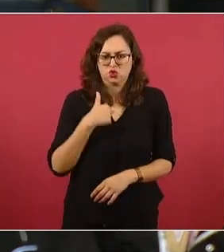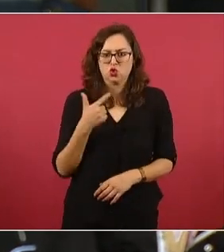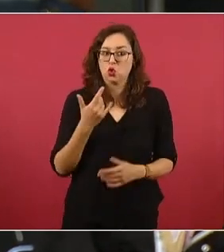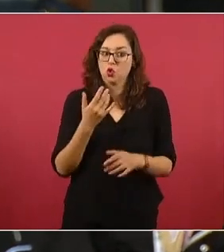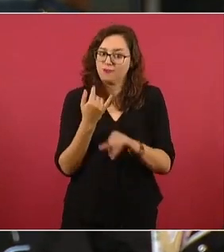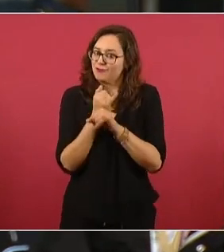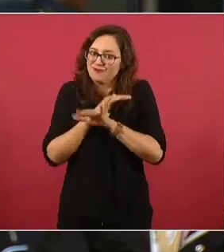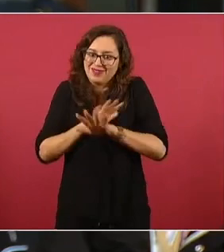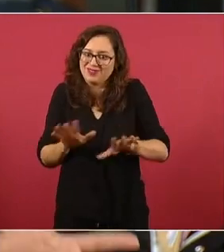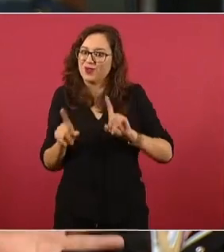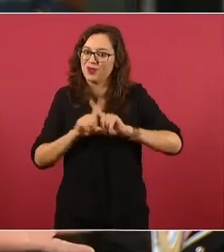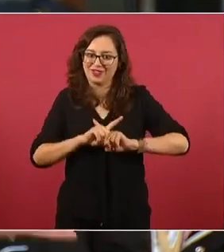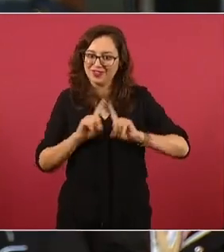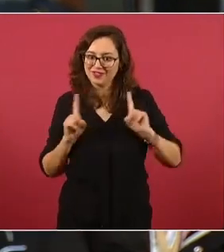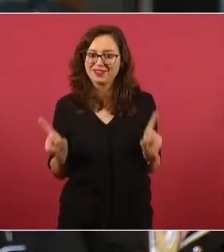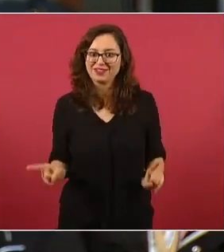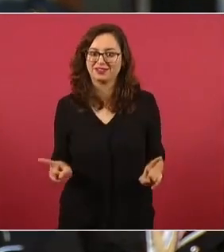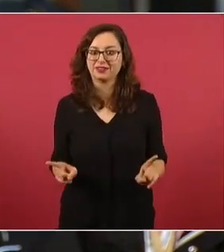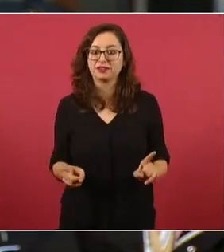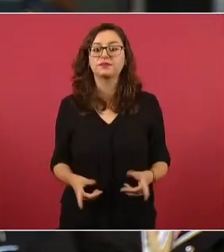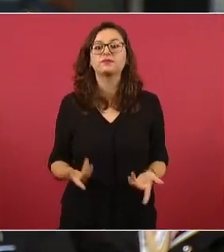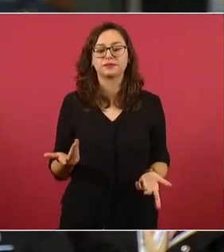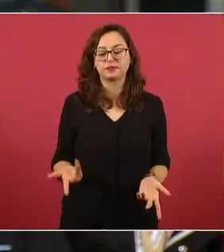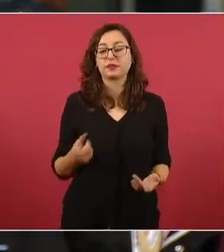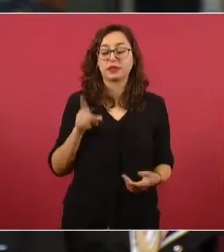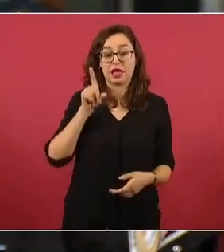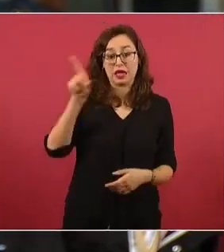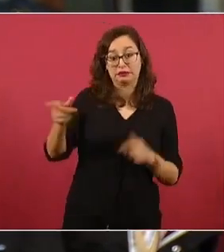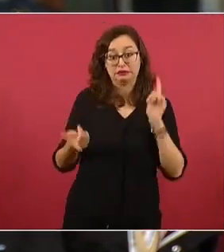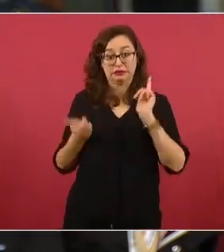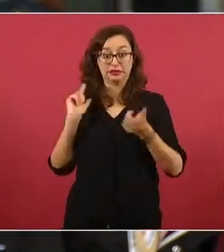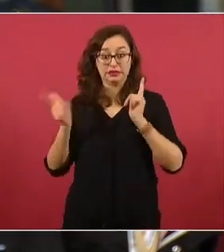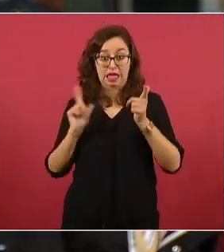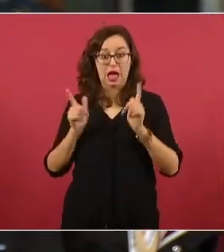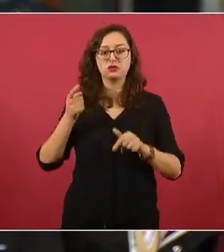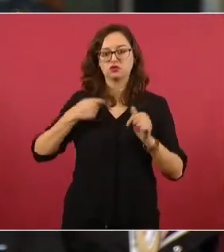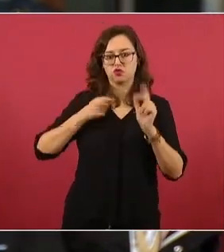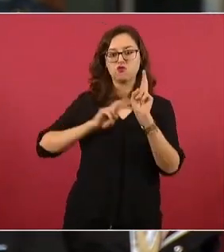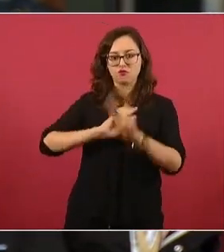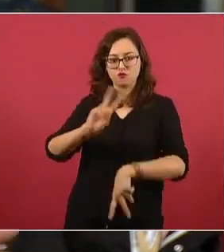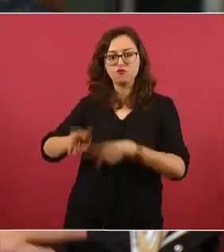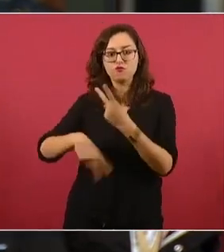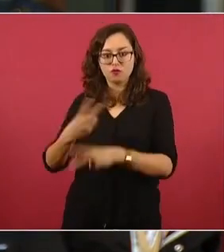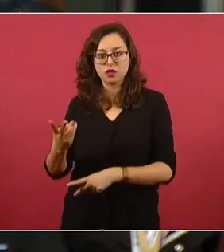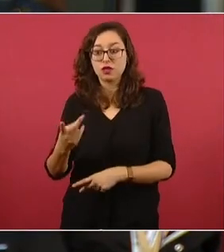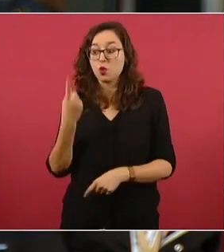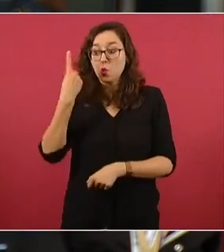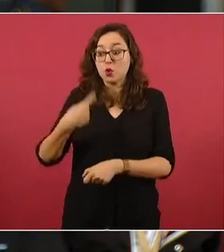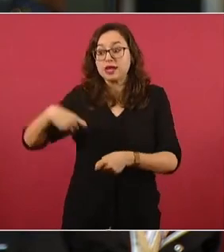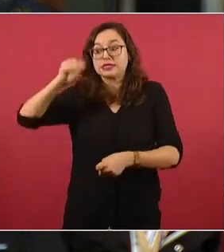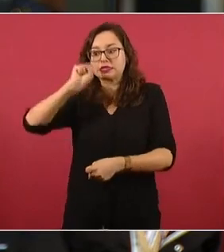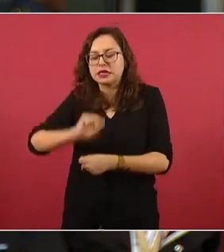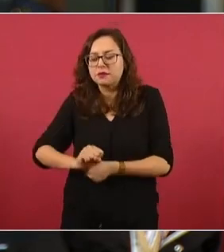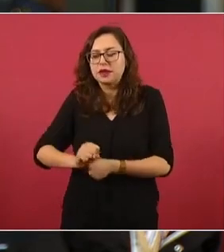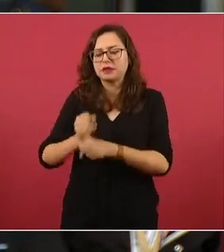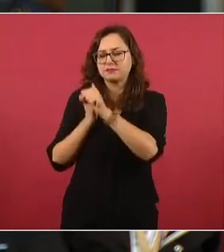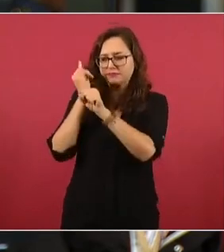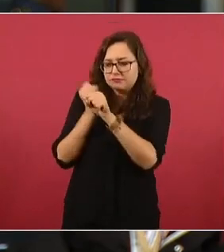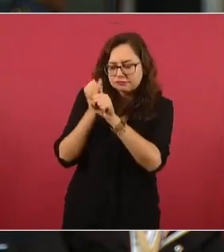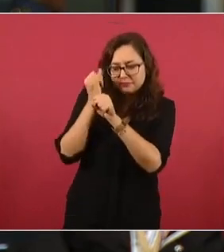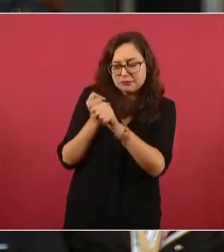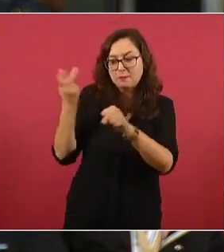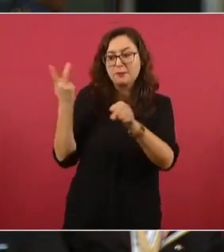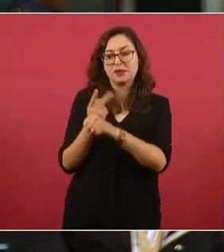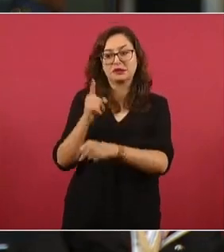Texas, en donde estuvimos dándole cobertura por aproximadamente una semana a la tragedia de los migrantes que murieron en la caja